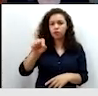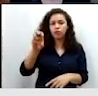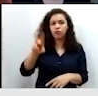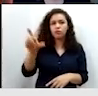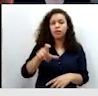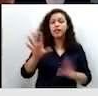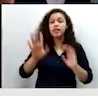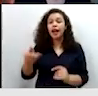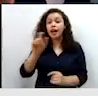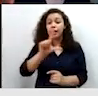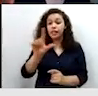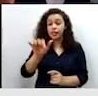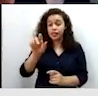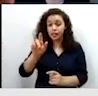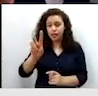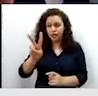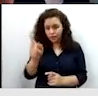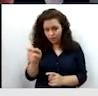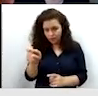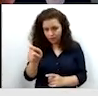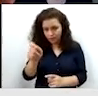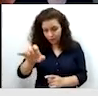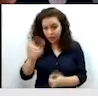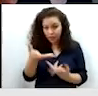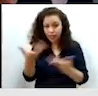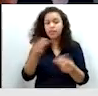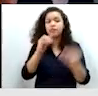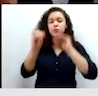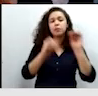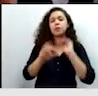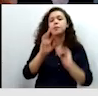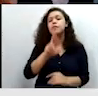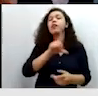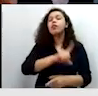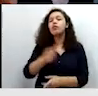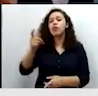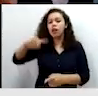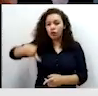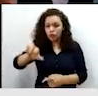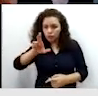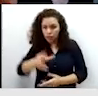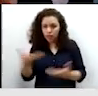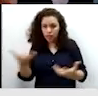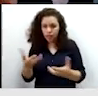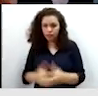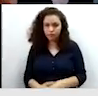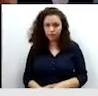llenado. Ya cuando ustedes terminen el llenado, les genera el código QR.